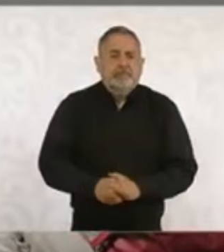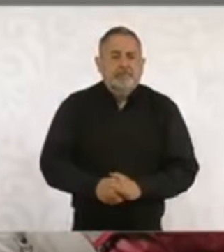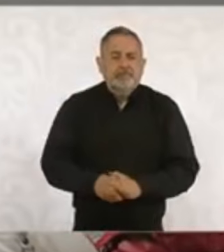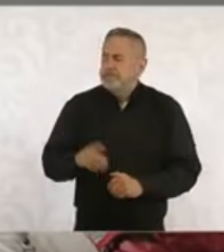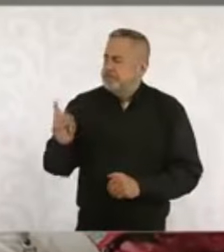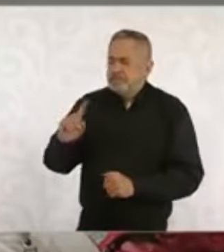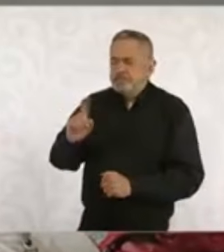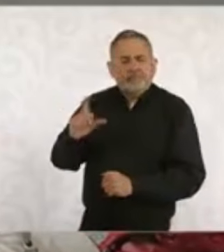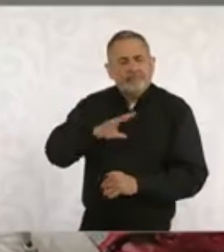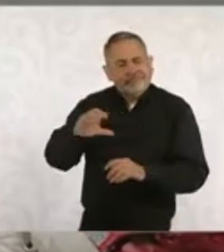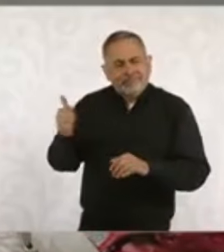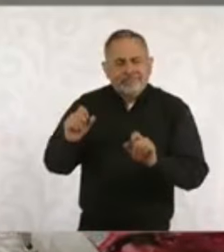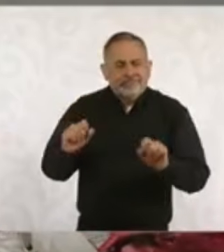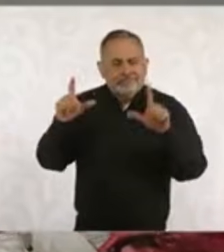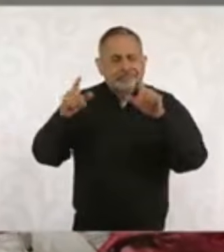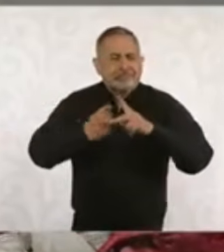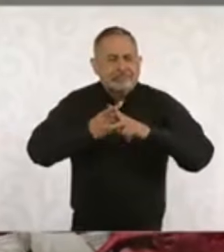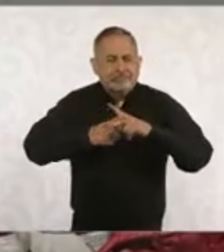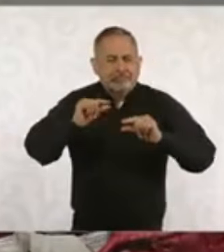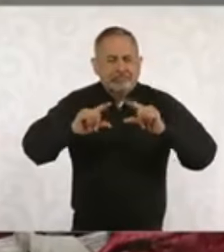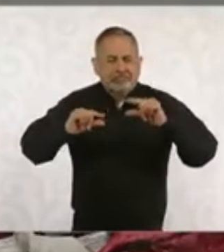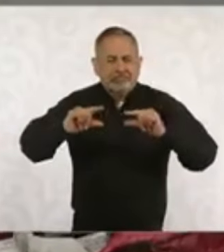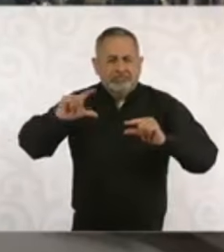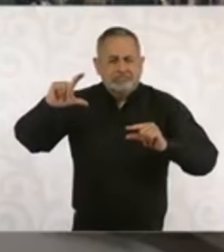No, hay una gráfica.